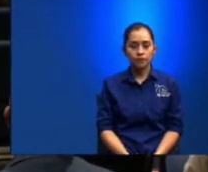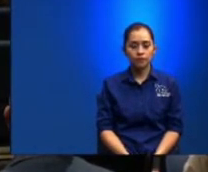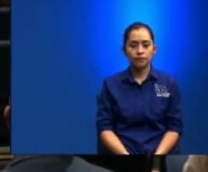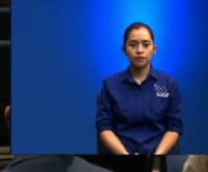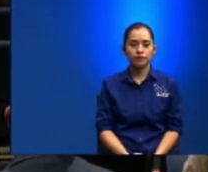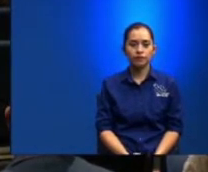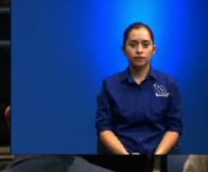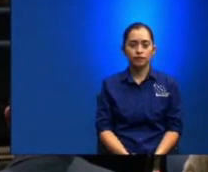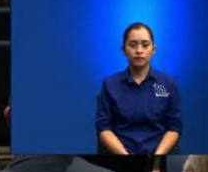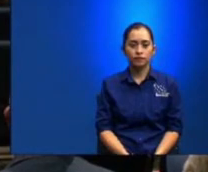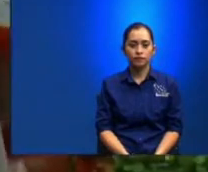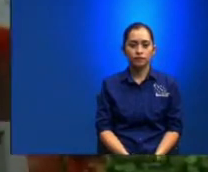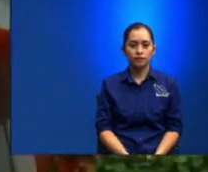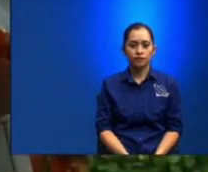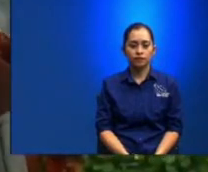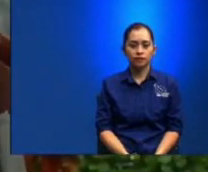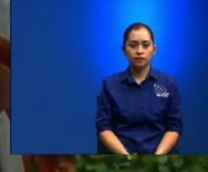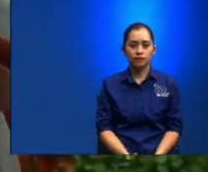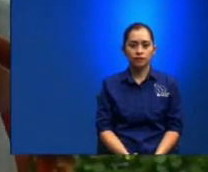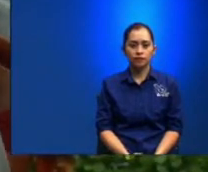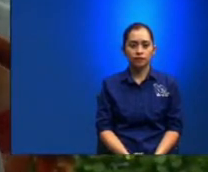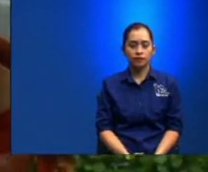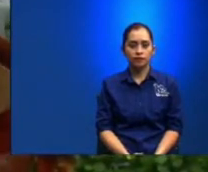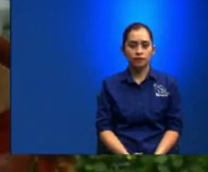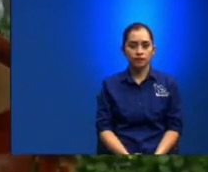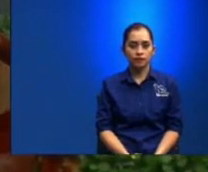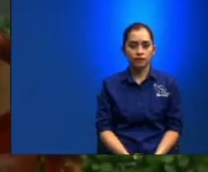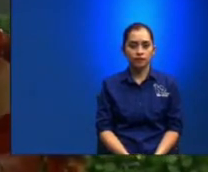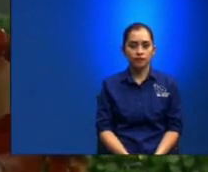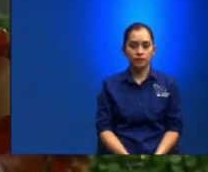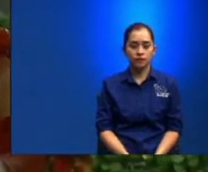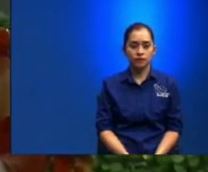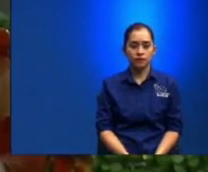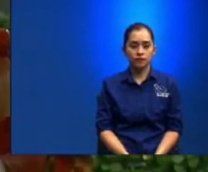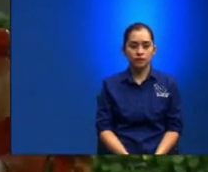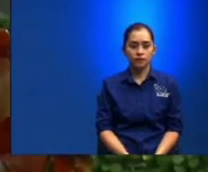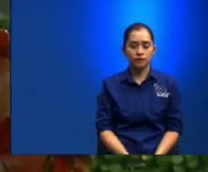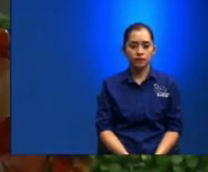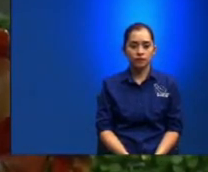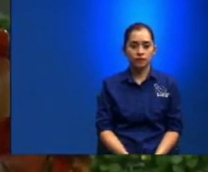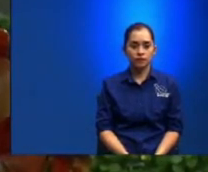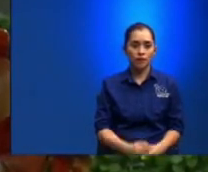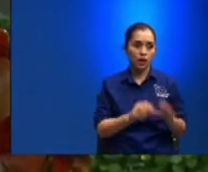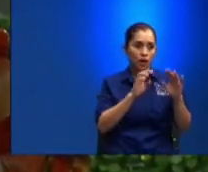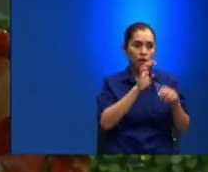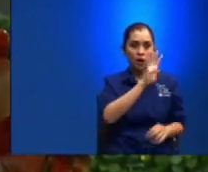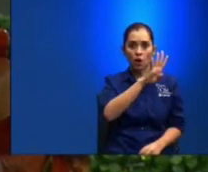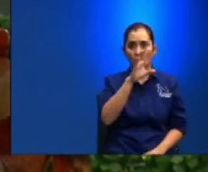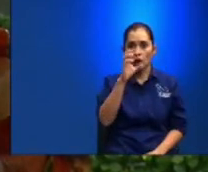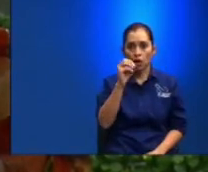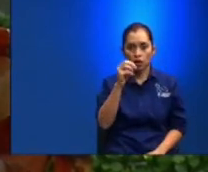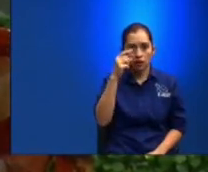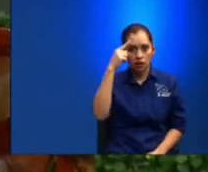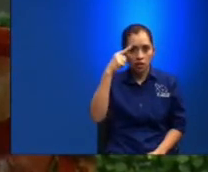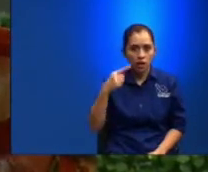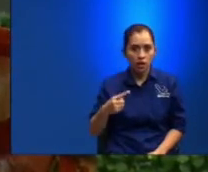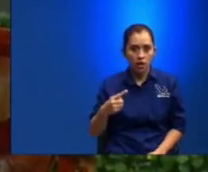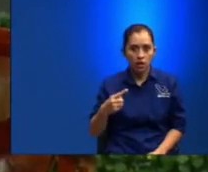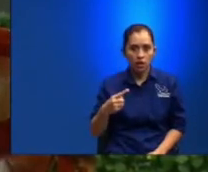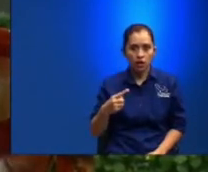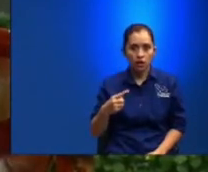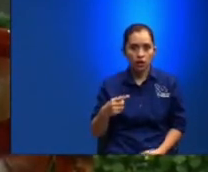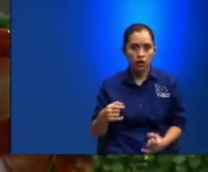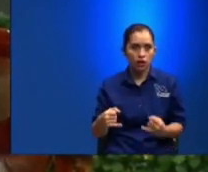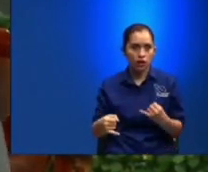pone el cronómetro de agua entonces 40 ya nos quedan voy a vender todas mis propiedades las voy a matar y me voy a ir a